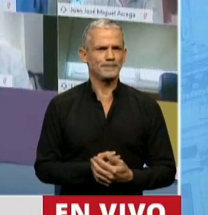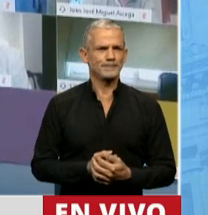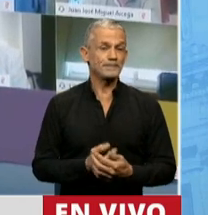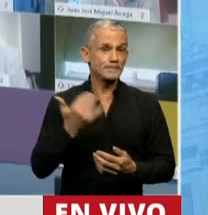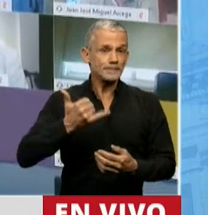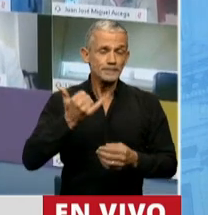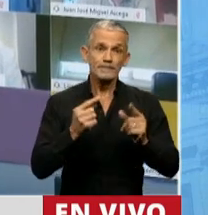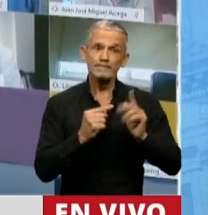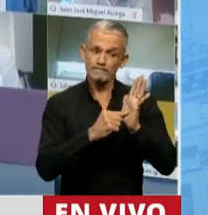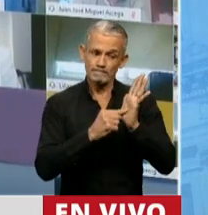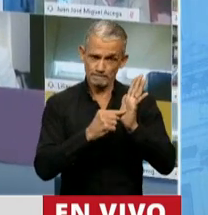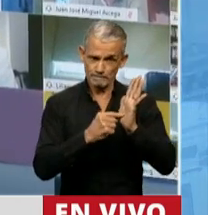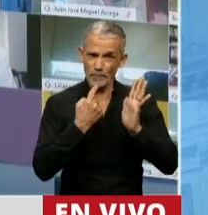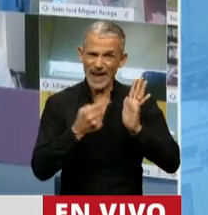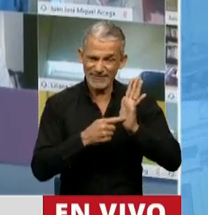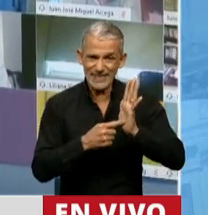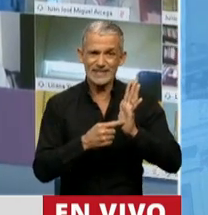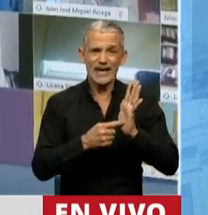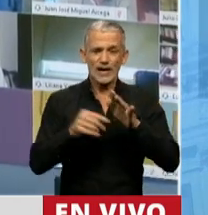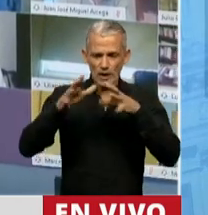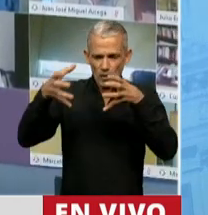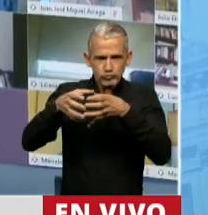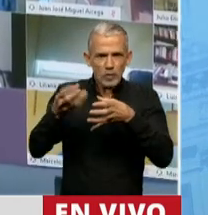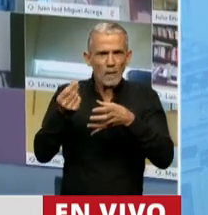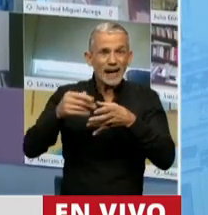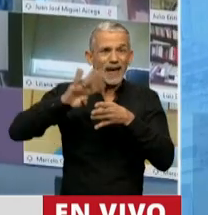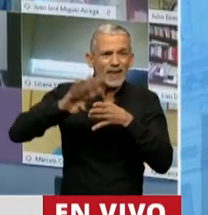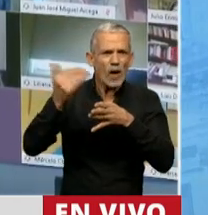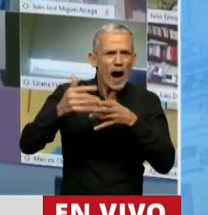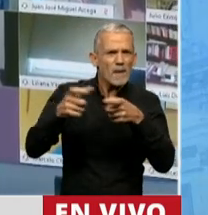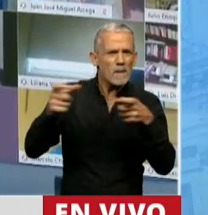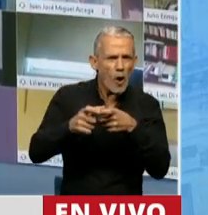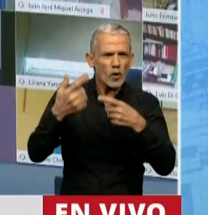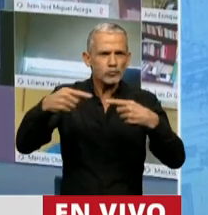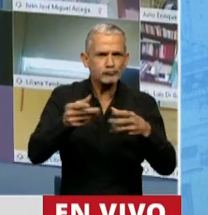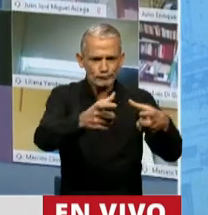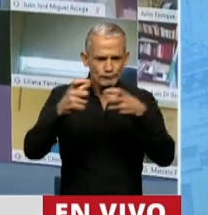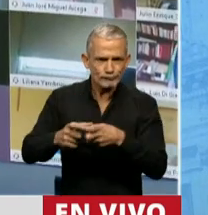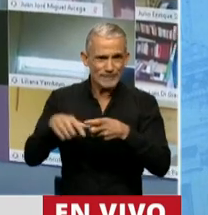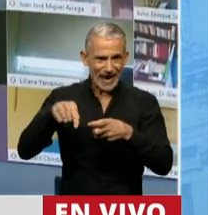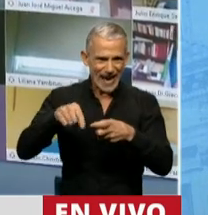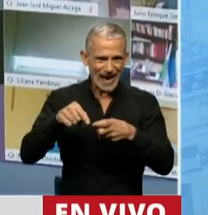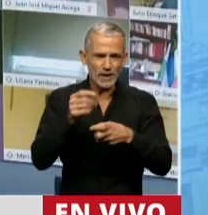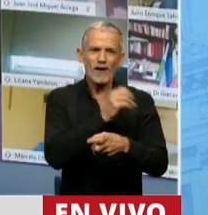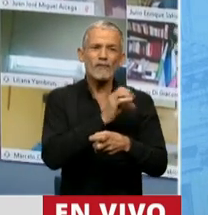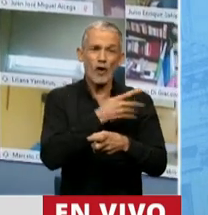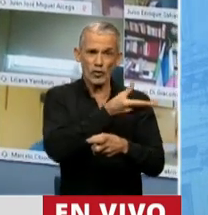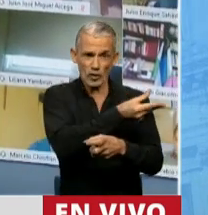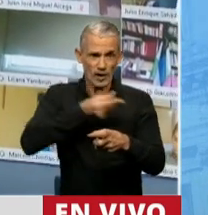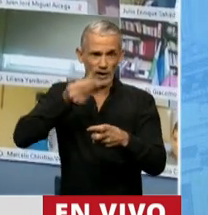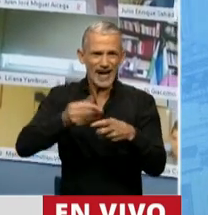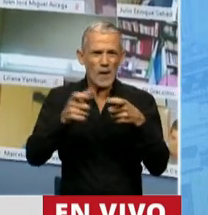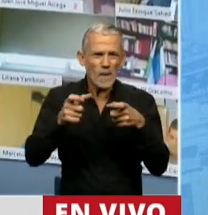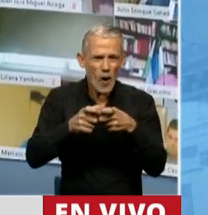hay una cláusula que dice que los valores fiduciarios de deuda que se integren como recursos del Fondo de Garantía de Sustentabilidad del